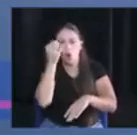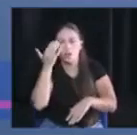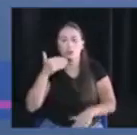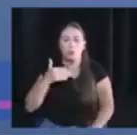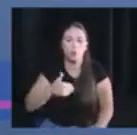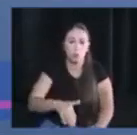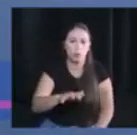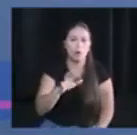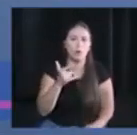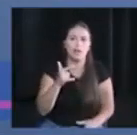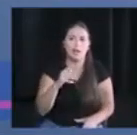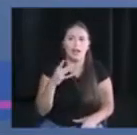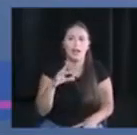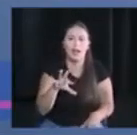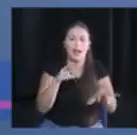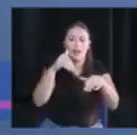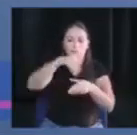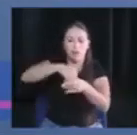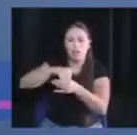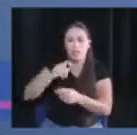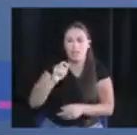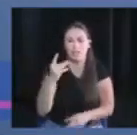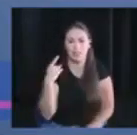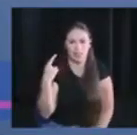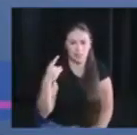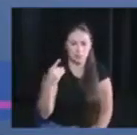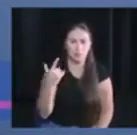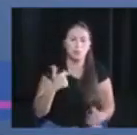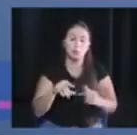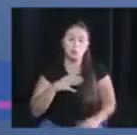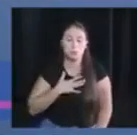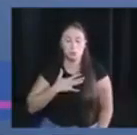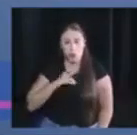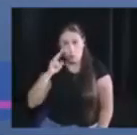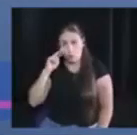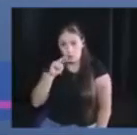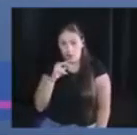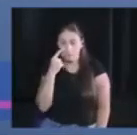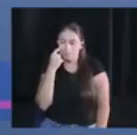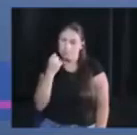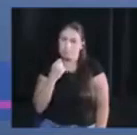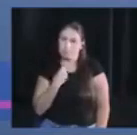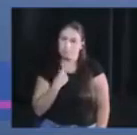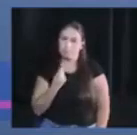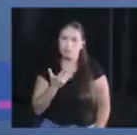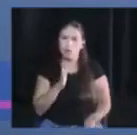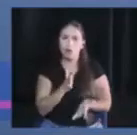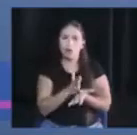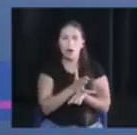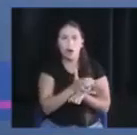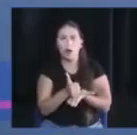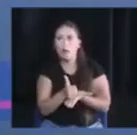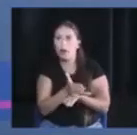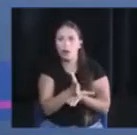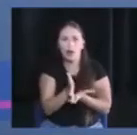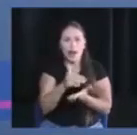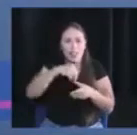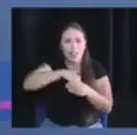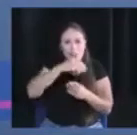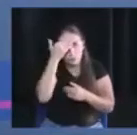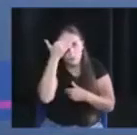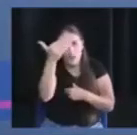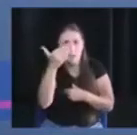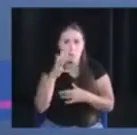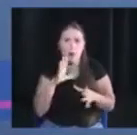para elegir su dirección, pero yo noto que hay como una gran desorientación dentro del Frente Amplio como